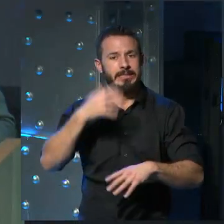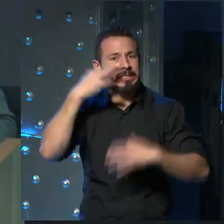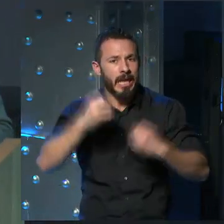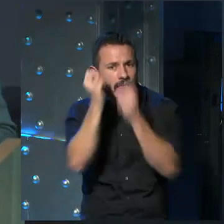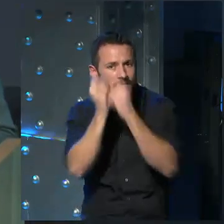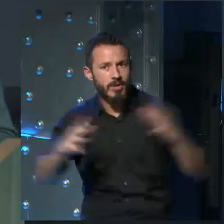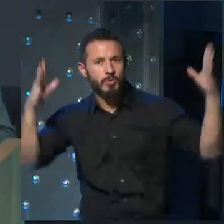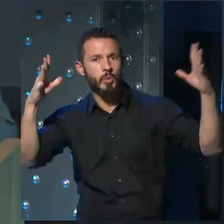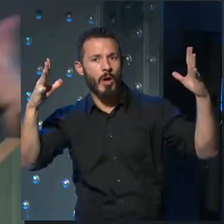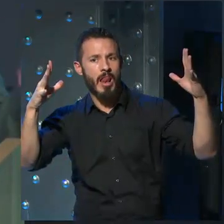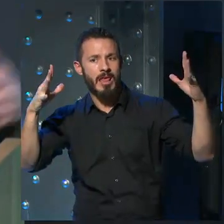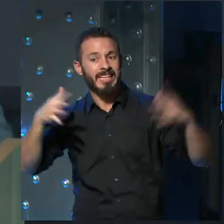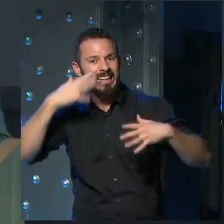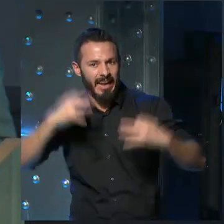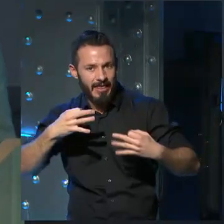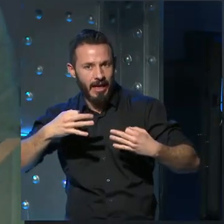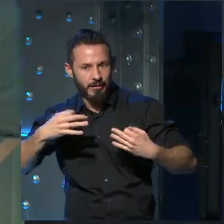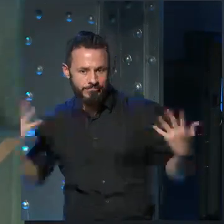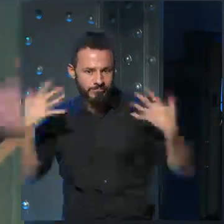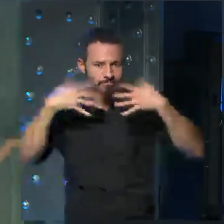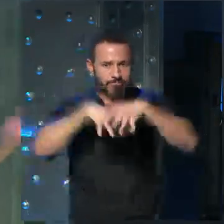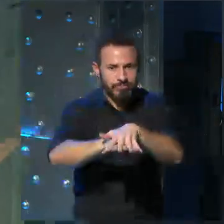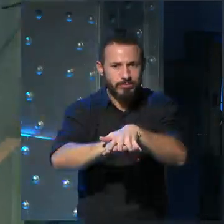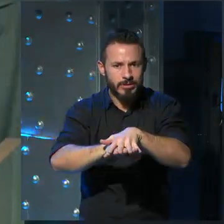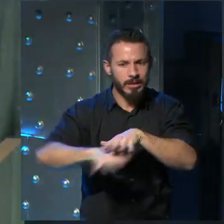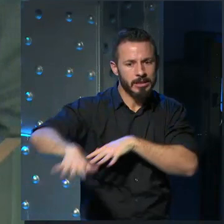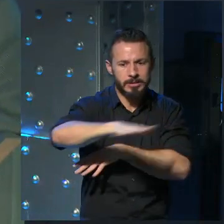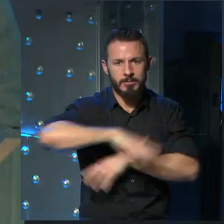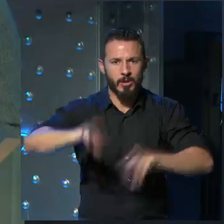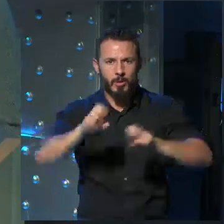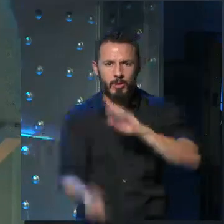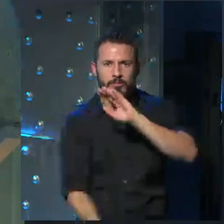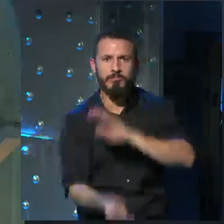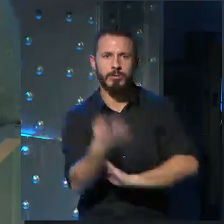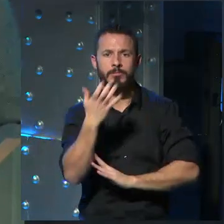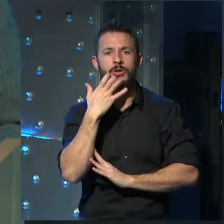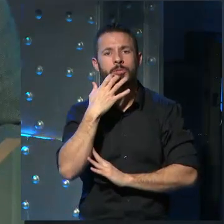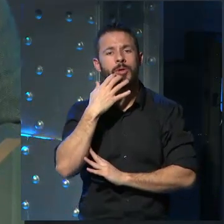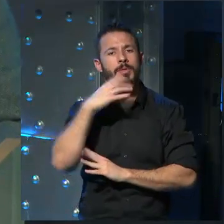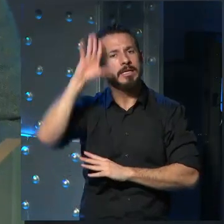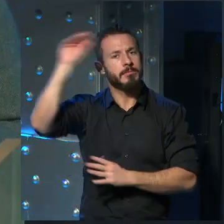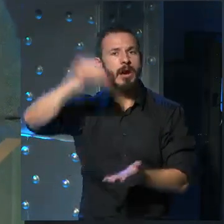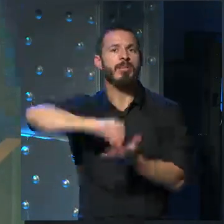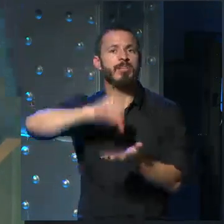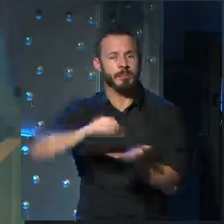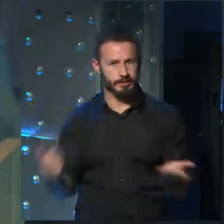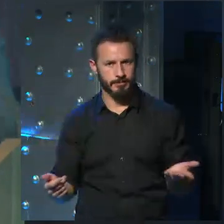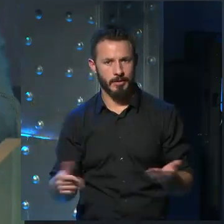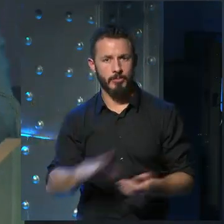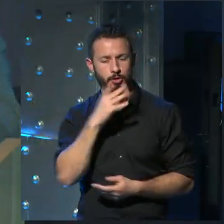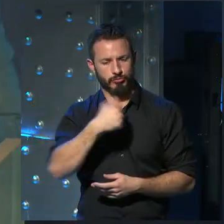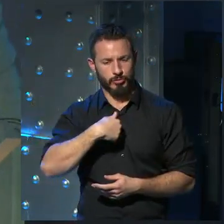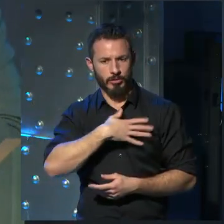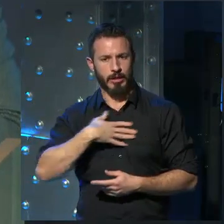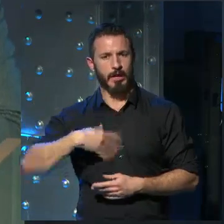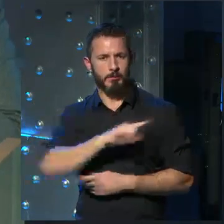se imbrica con la real para generar un nuevo espacio, espacios como pueden ser las Smart Cities, ¿no? Quería, por eso, en primer